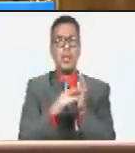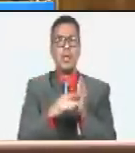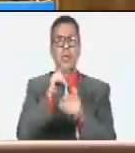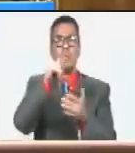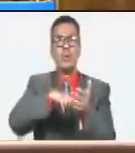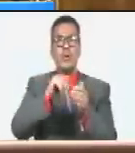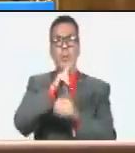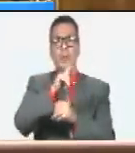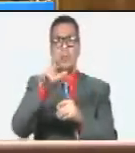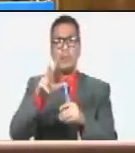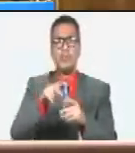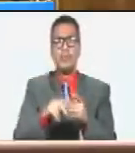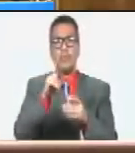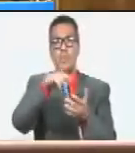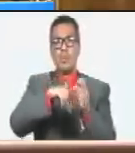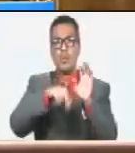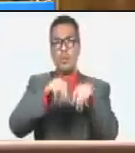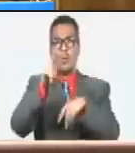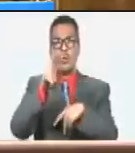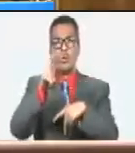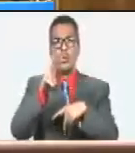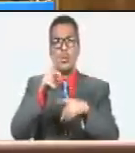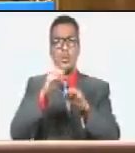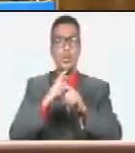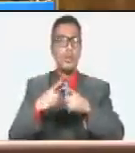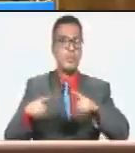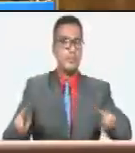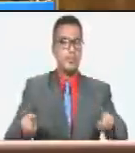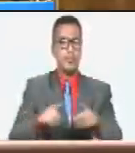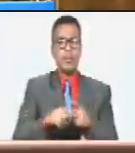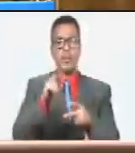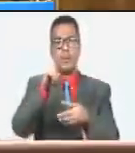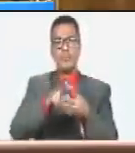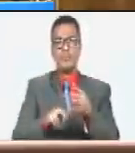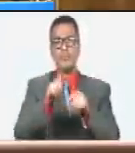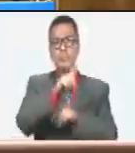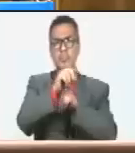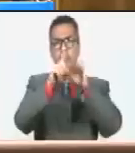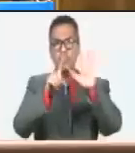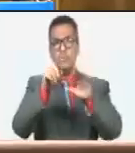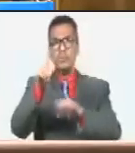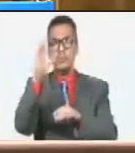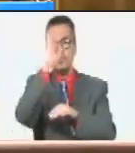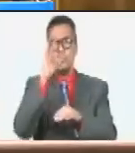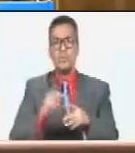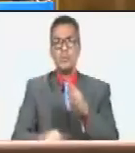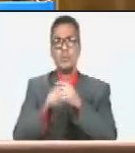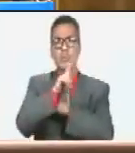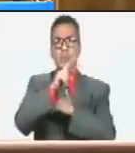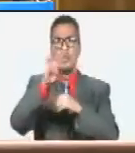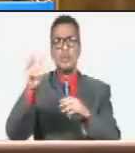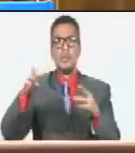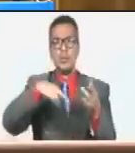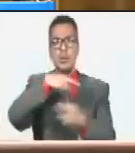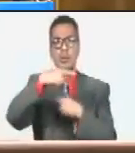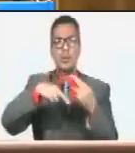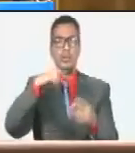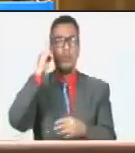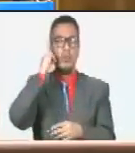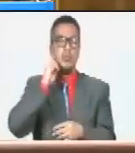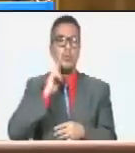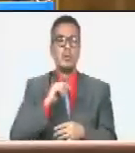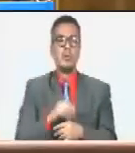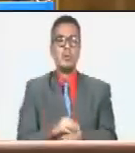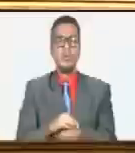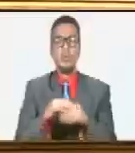año 212 de la Independencia, 164 de la Federación y 24 de la Revolución Bolivariana. Es todo,